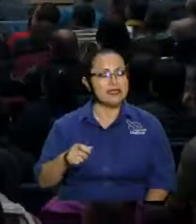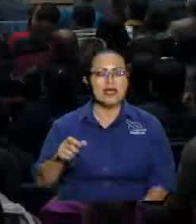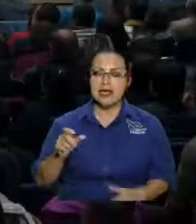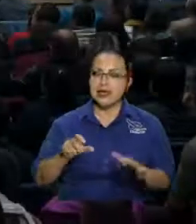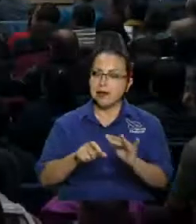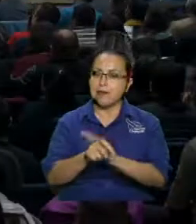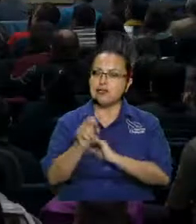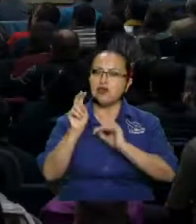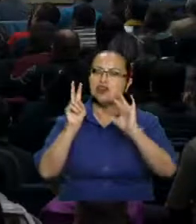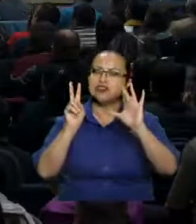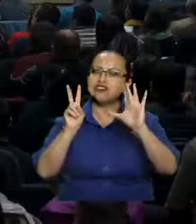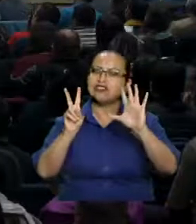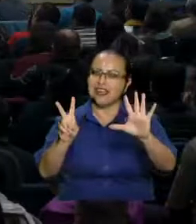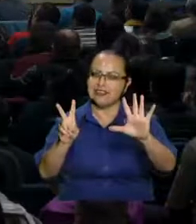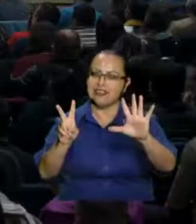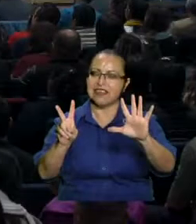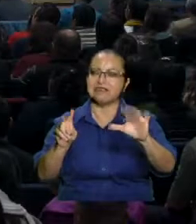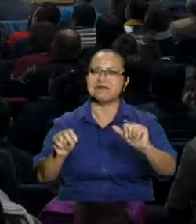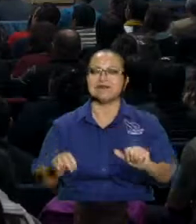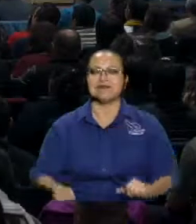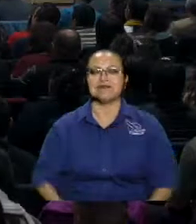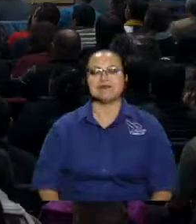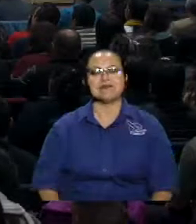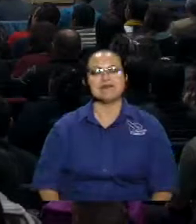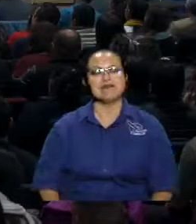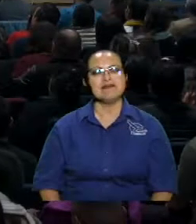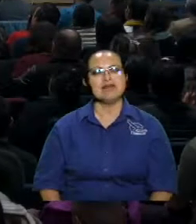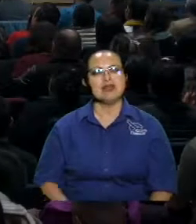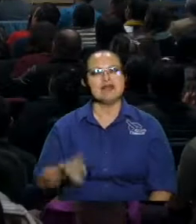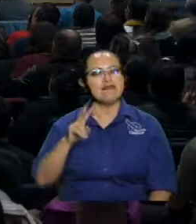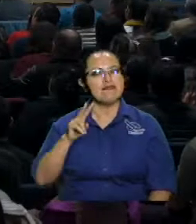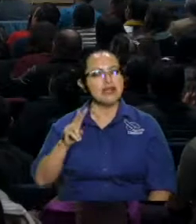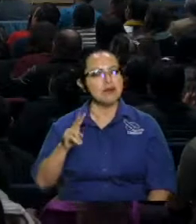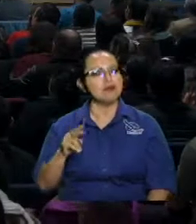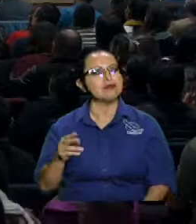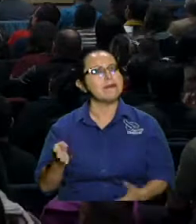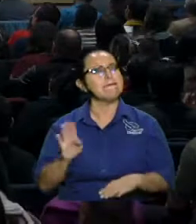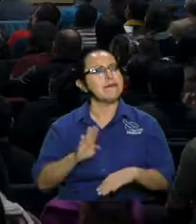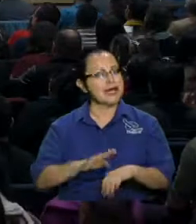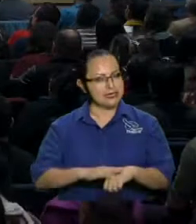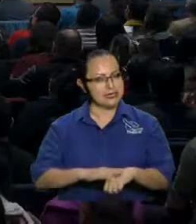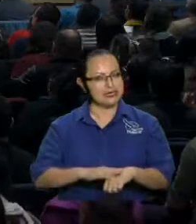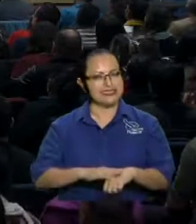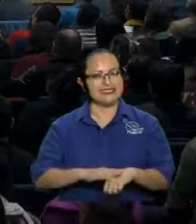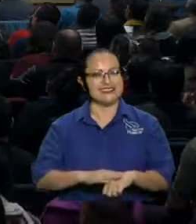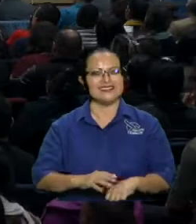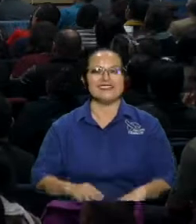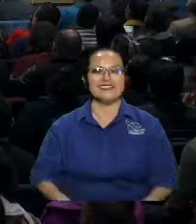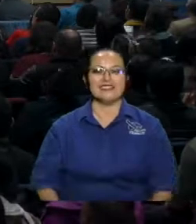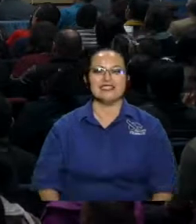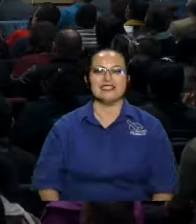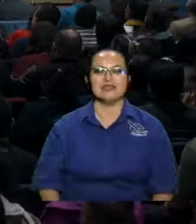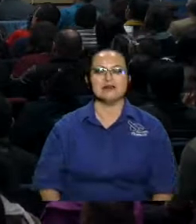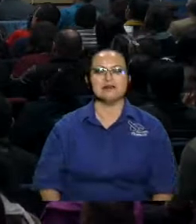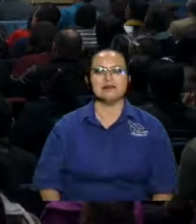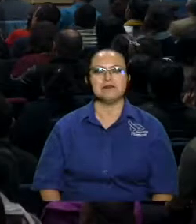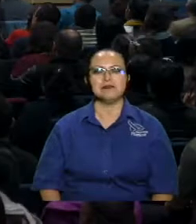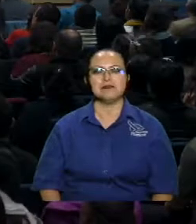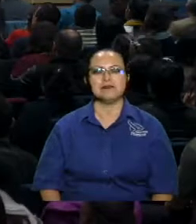Jueces, capítulo 7. Que lo vamos a ver primero Dios, lo vamos a ver un poquito más, que era